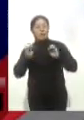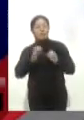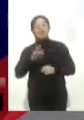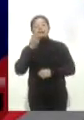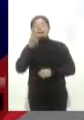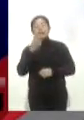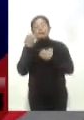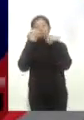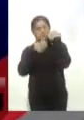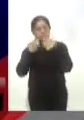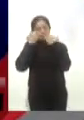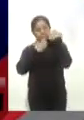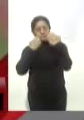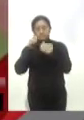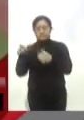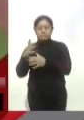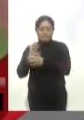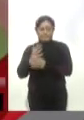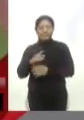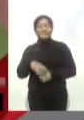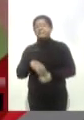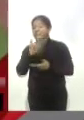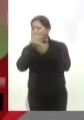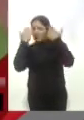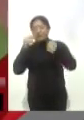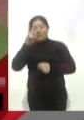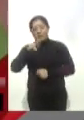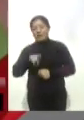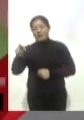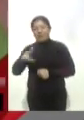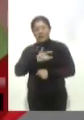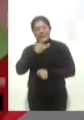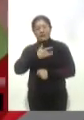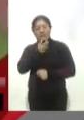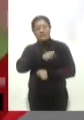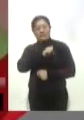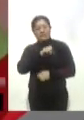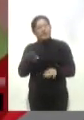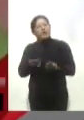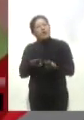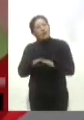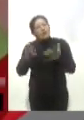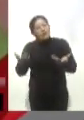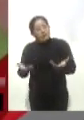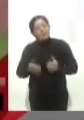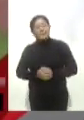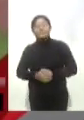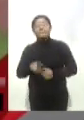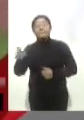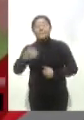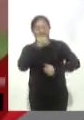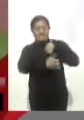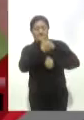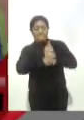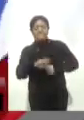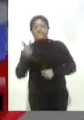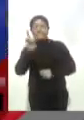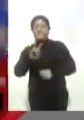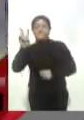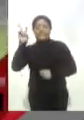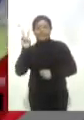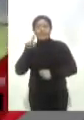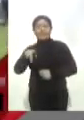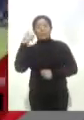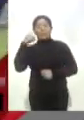de acuerdo a este reporte. No se sabe con exactitud su estado de salud. Luego de que se sintió mal después del partido del viernes contra Puebla de